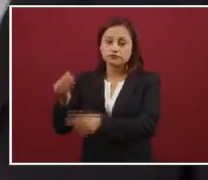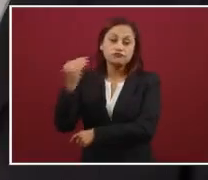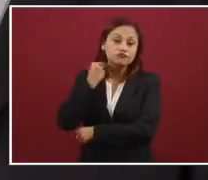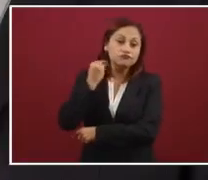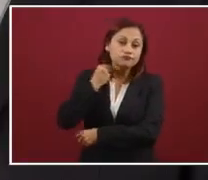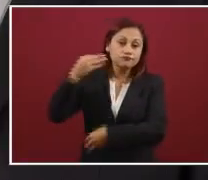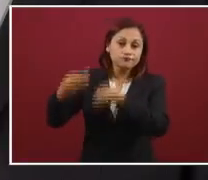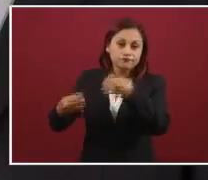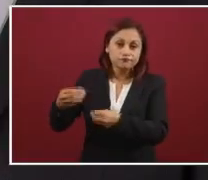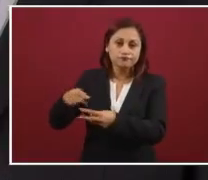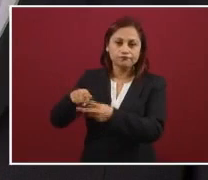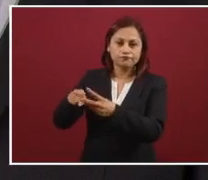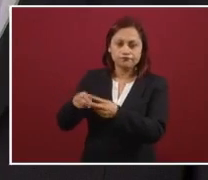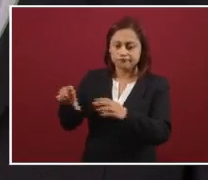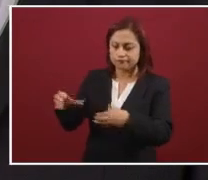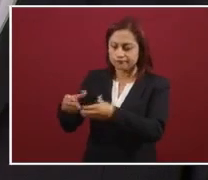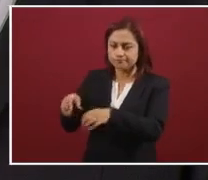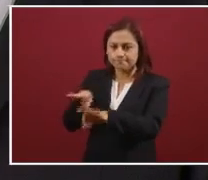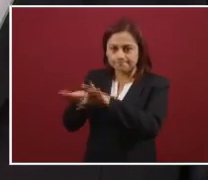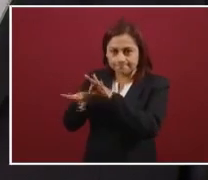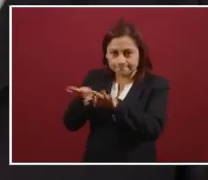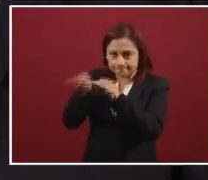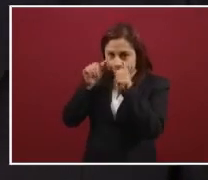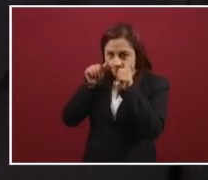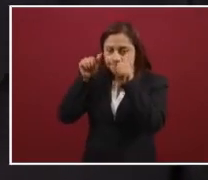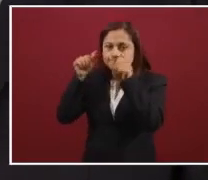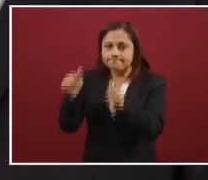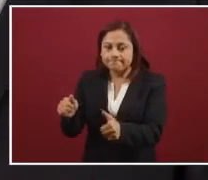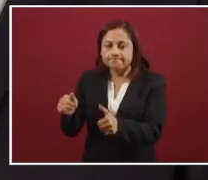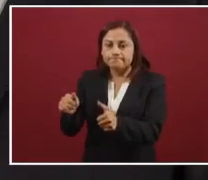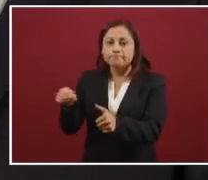informaban de que es un